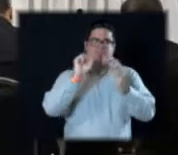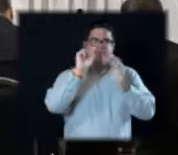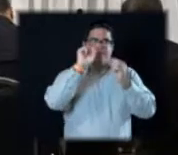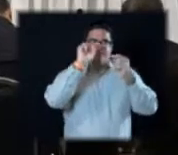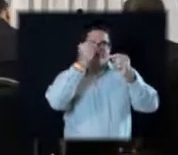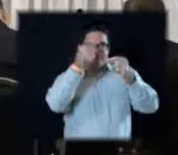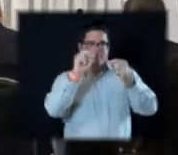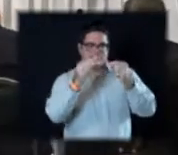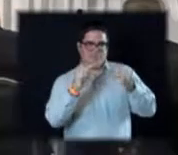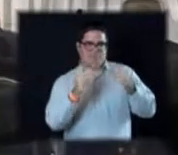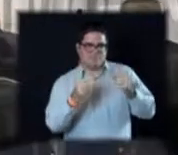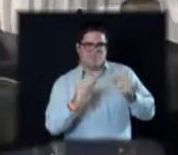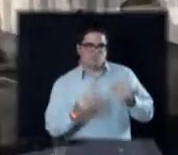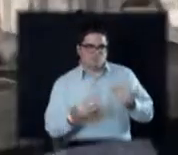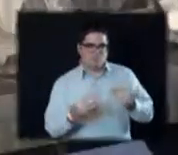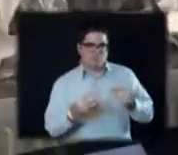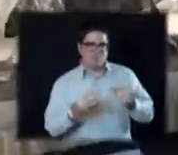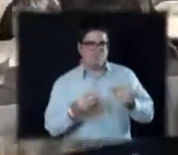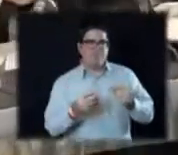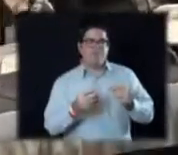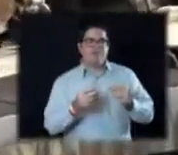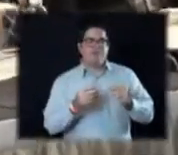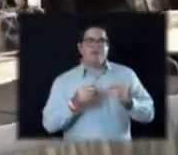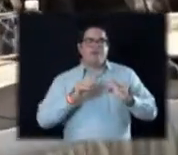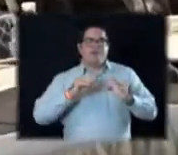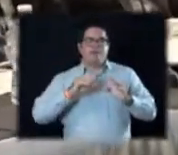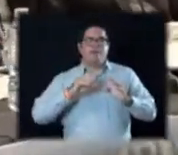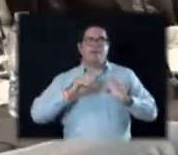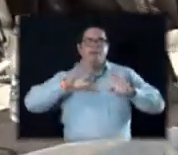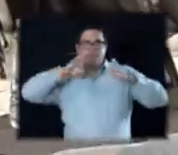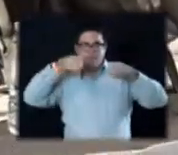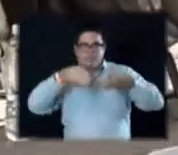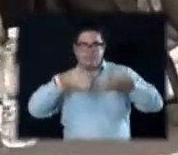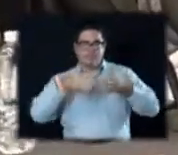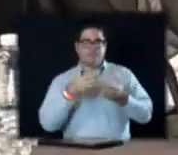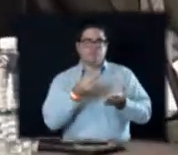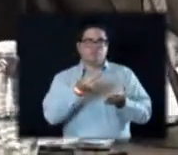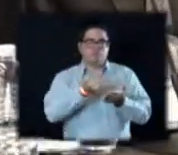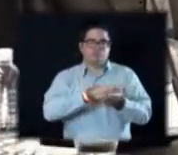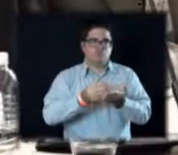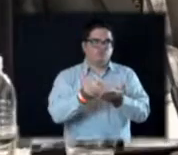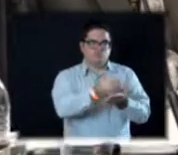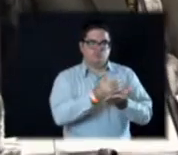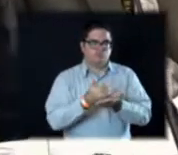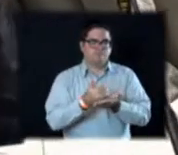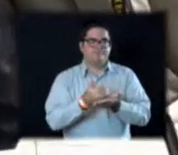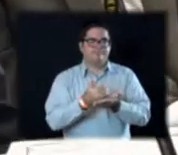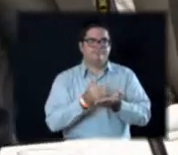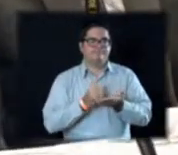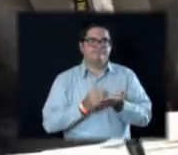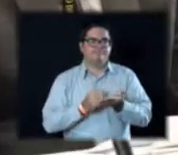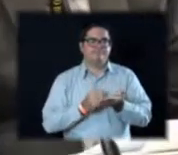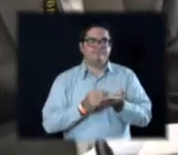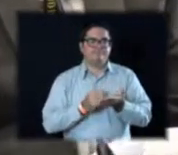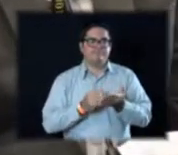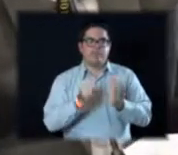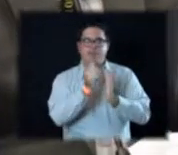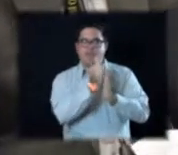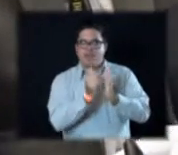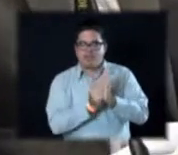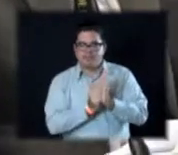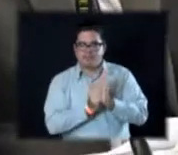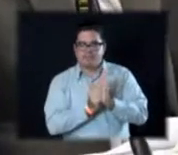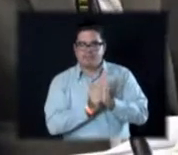presentación. Las primeras cuatro categorías están básicamente bajo el control del secretario. Las cuentas de TSA.